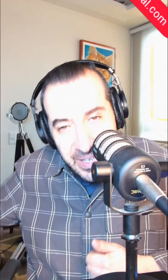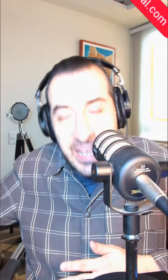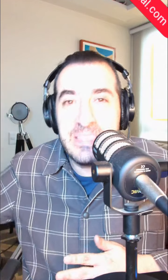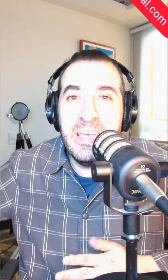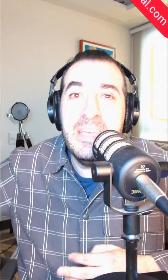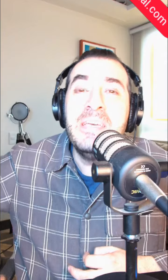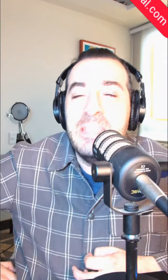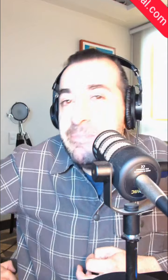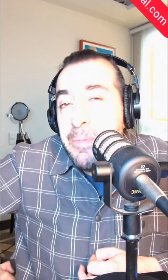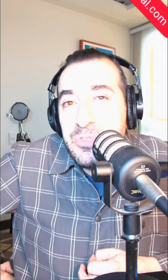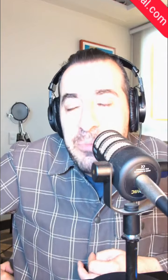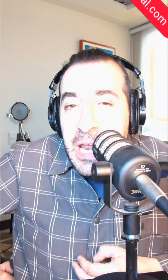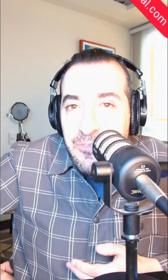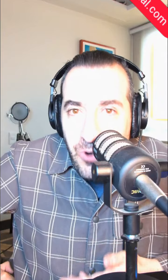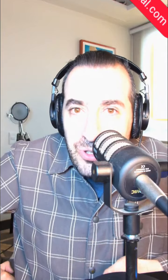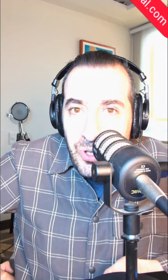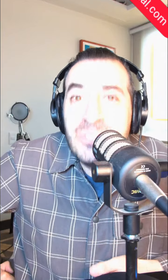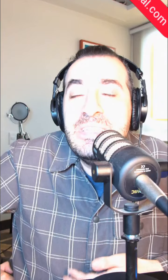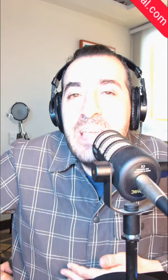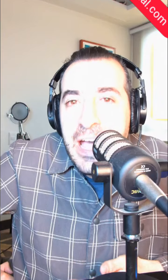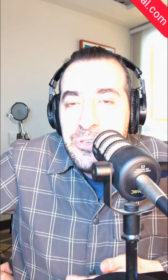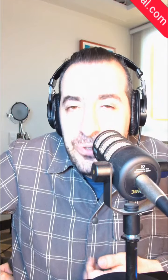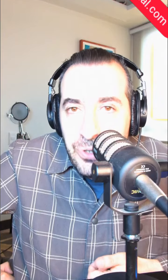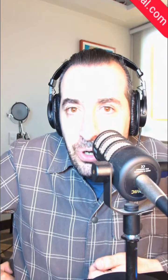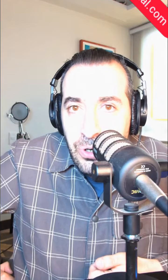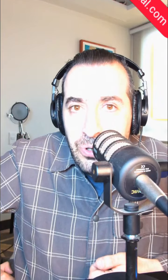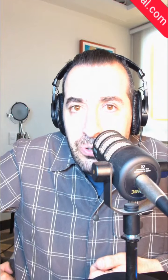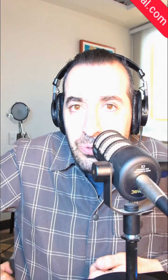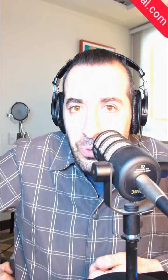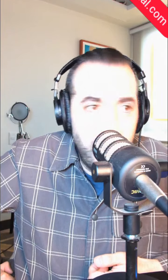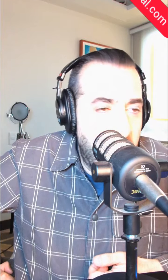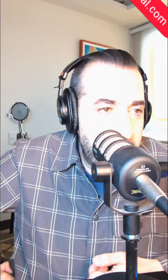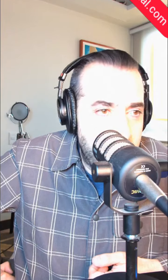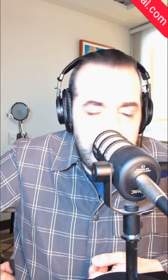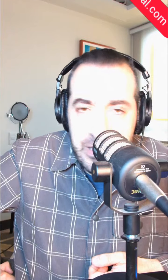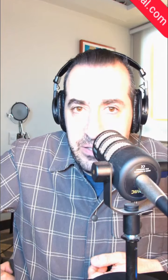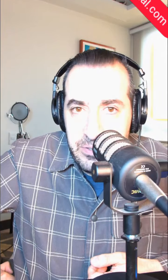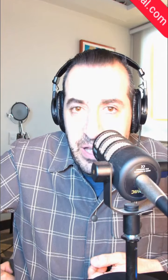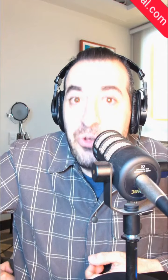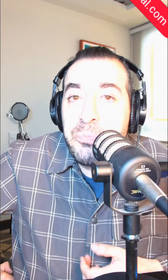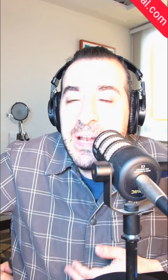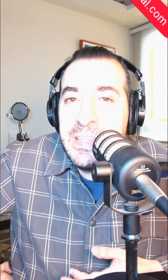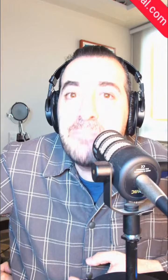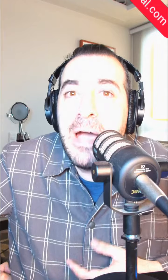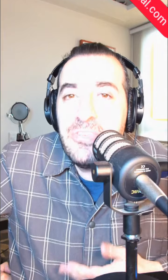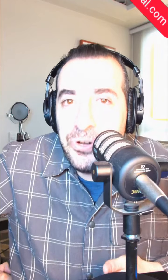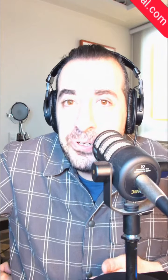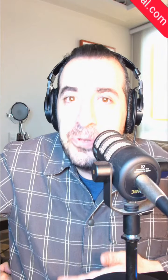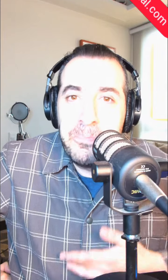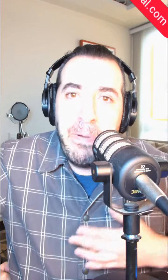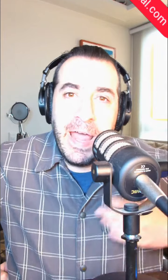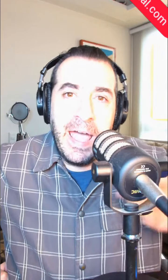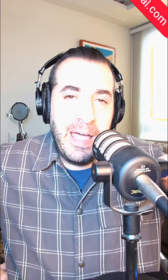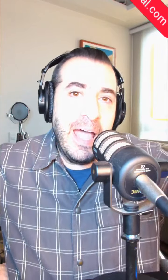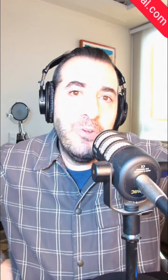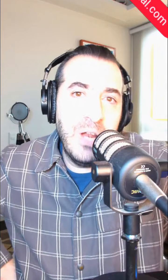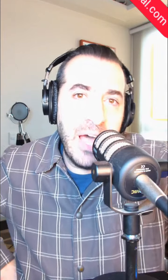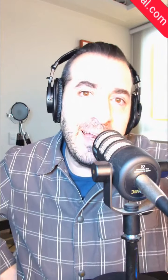se regrese y vamos a ver a fondo si hay o no una anormalidad mayor